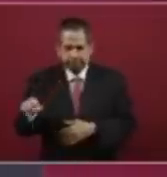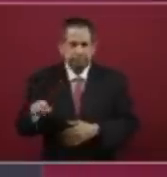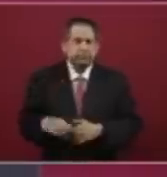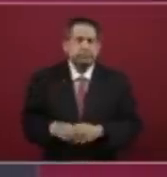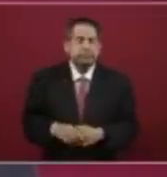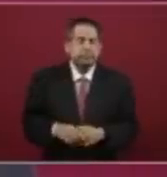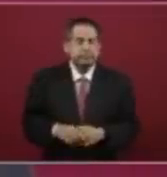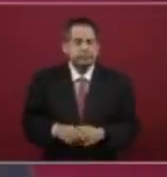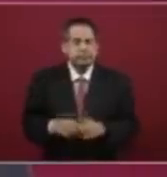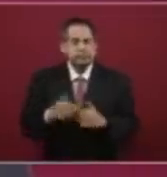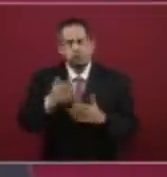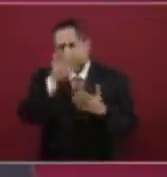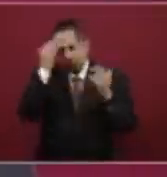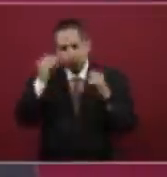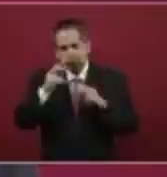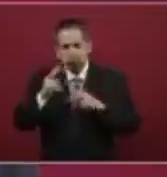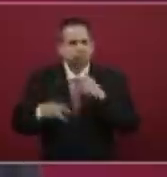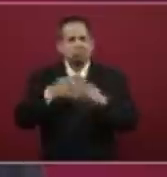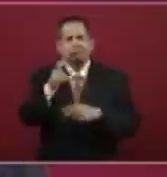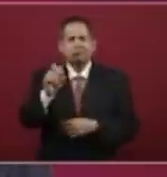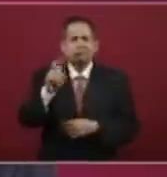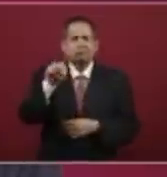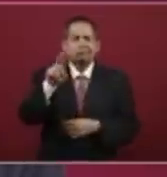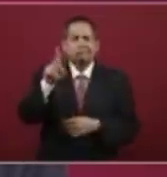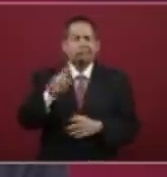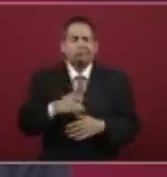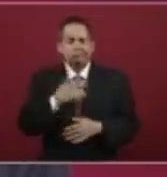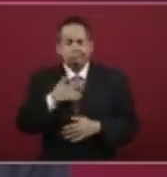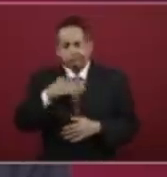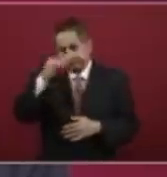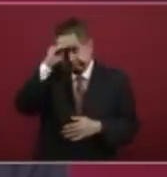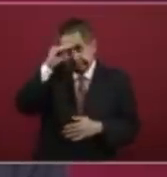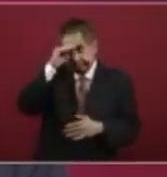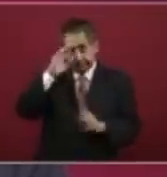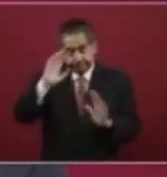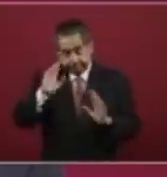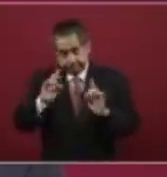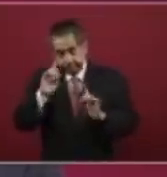No sé si voy a ir a la ONU, lo estoy pensando.